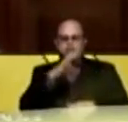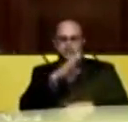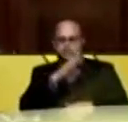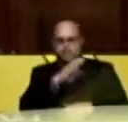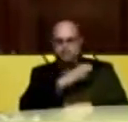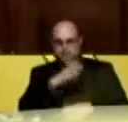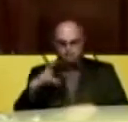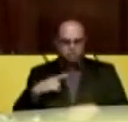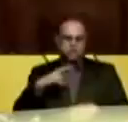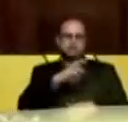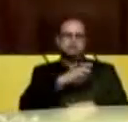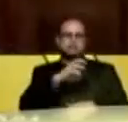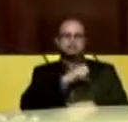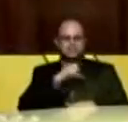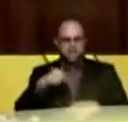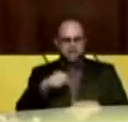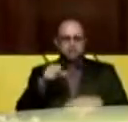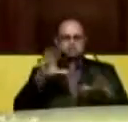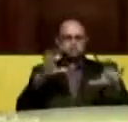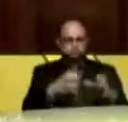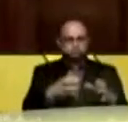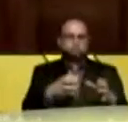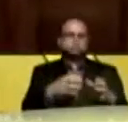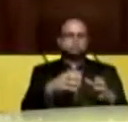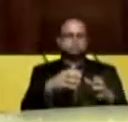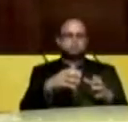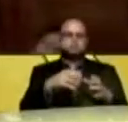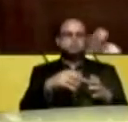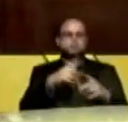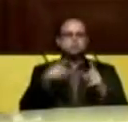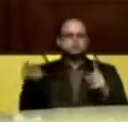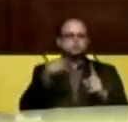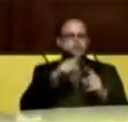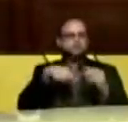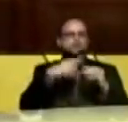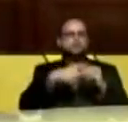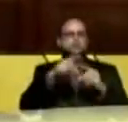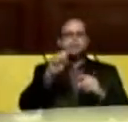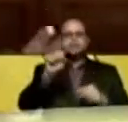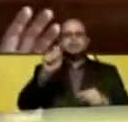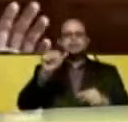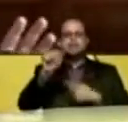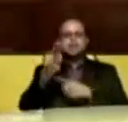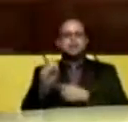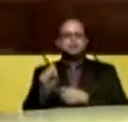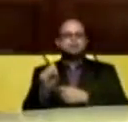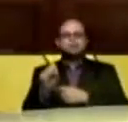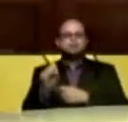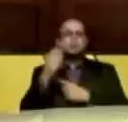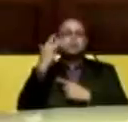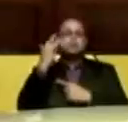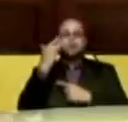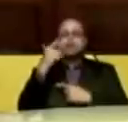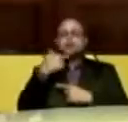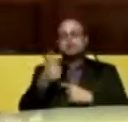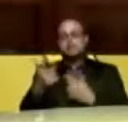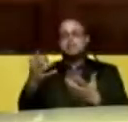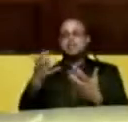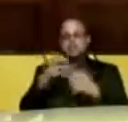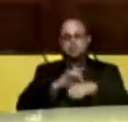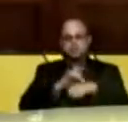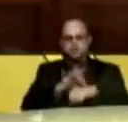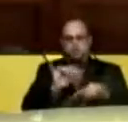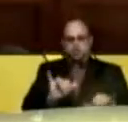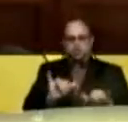tener que confrontarse con la decisión sobre el estatus porque aún no les dicen que nos quedemos como el territorio que somos y a otros les